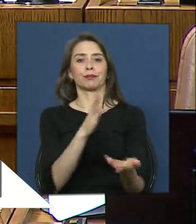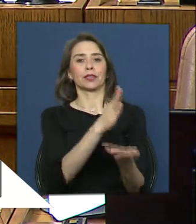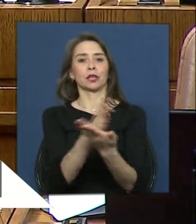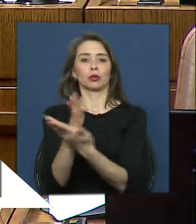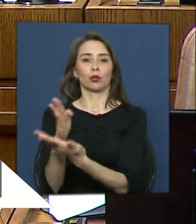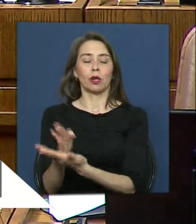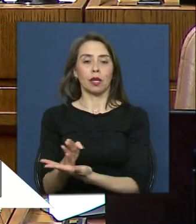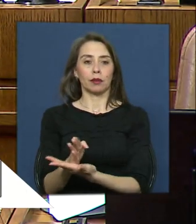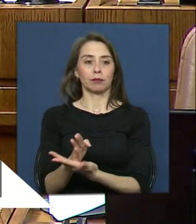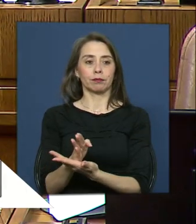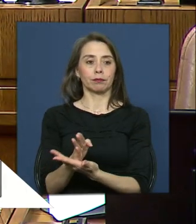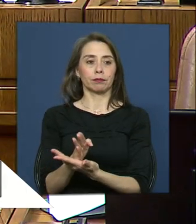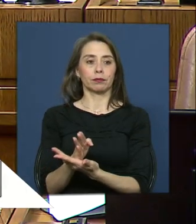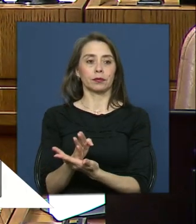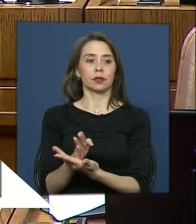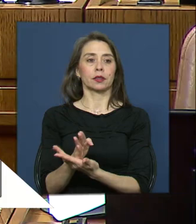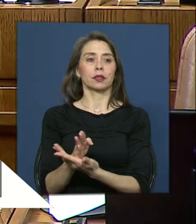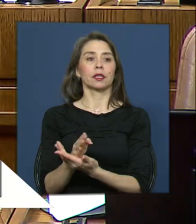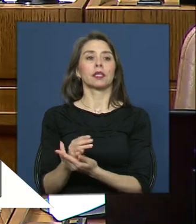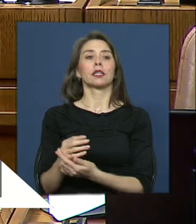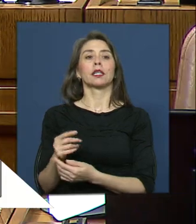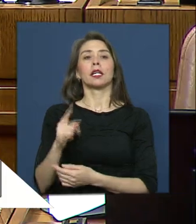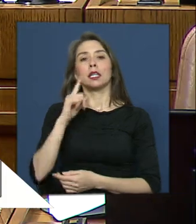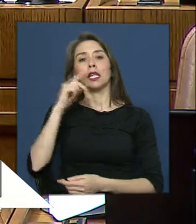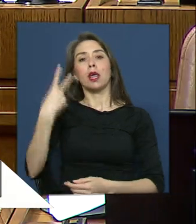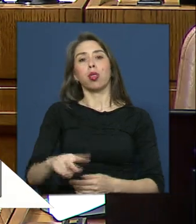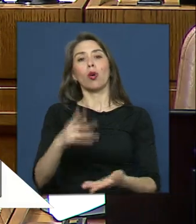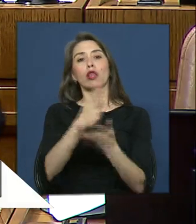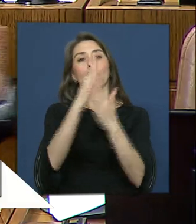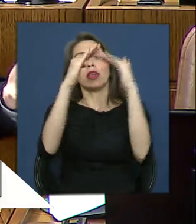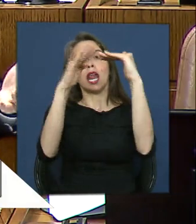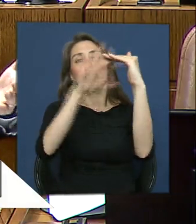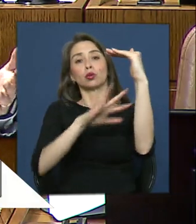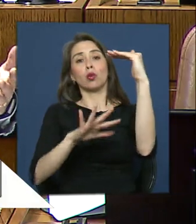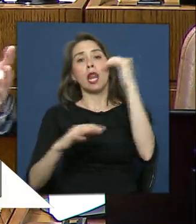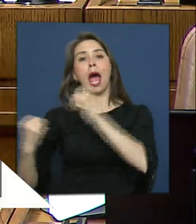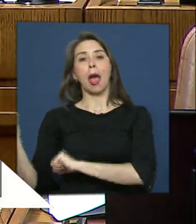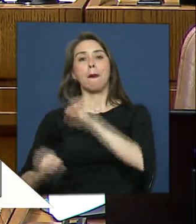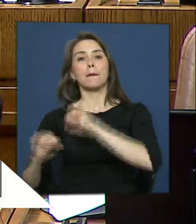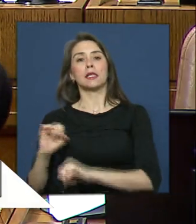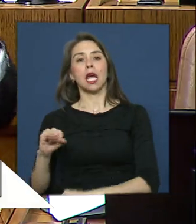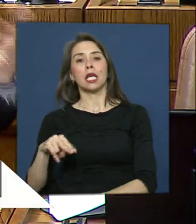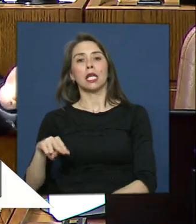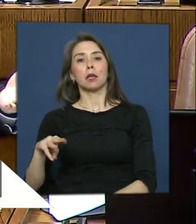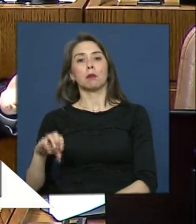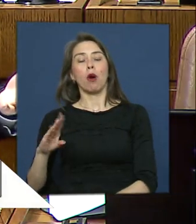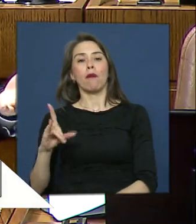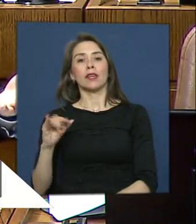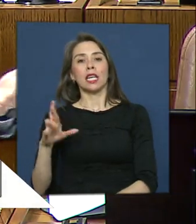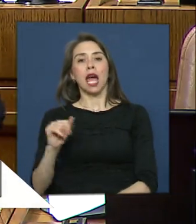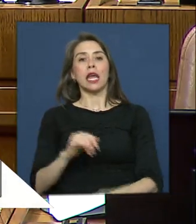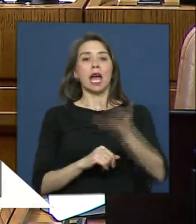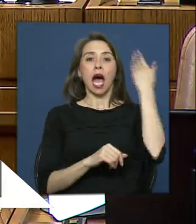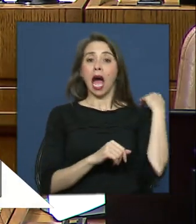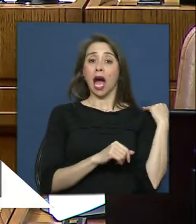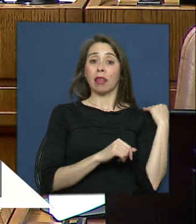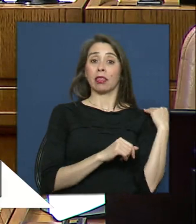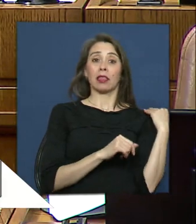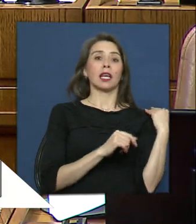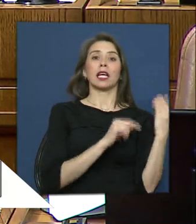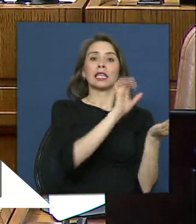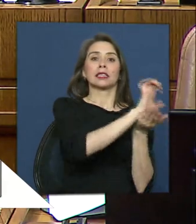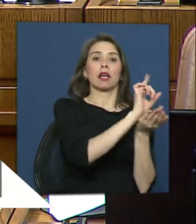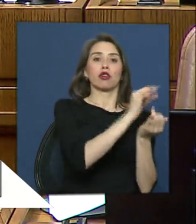día tienen una inmobiliaria que es dueña de la infraestructura? Por una razón sencilla. A los colegios no le prestaban la plata para construir un